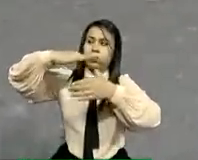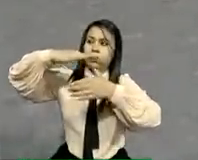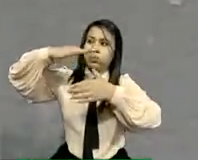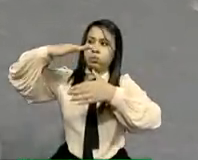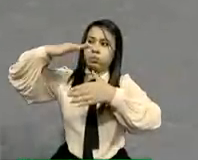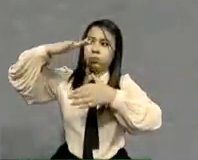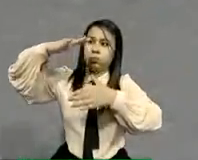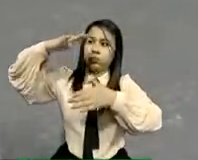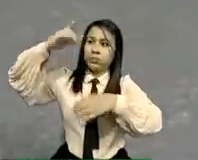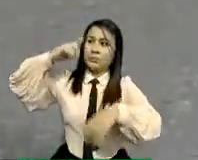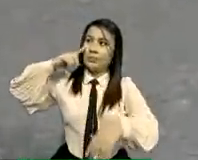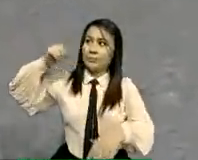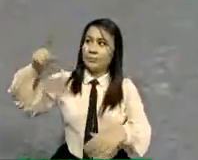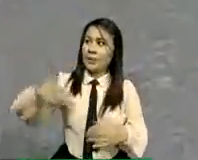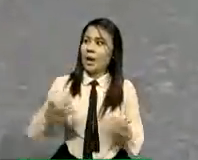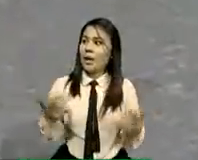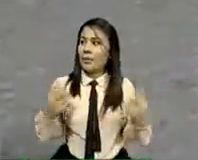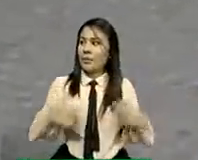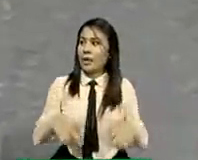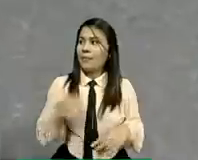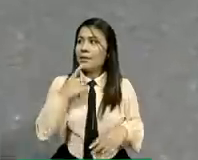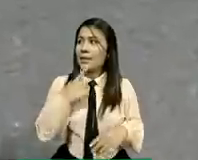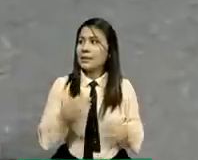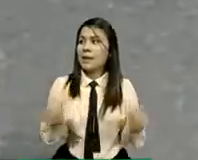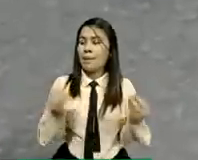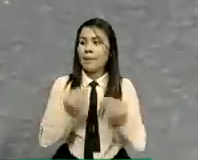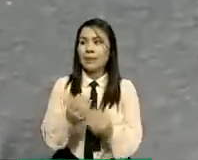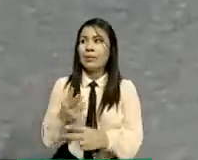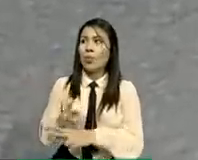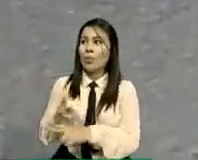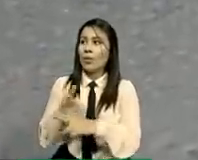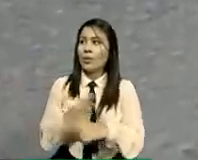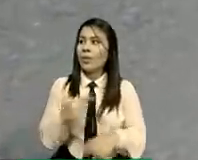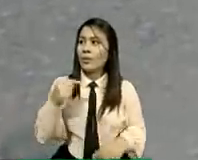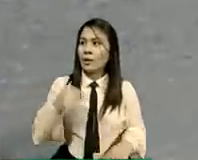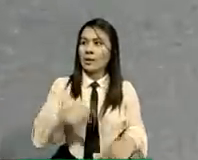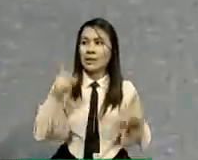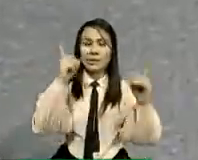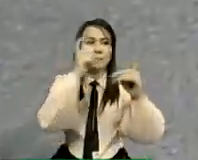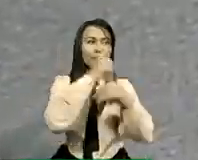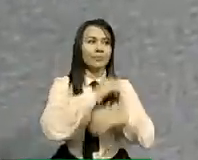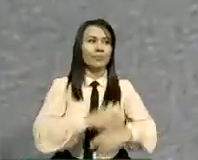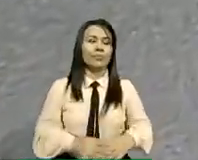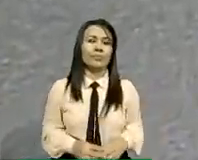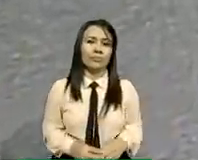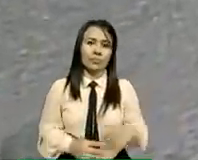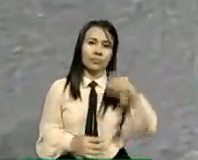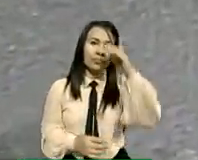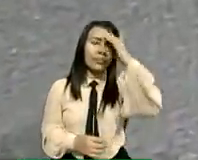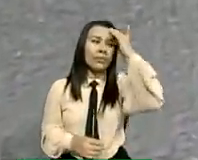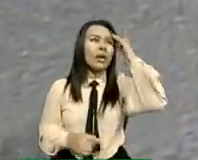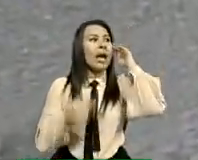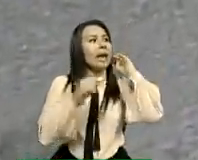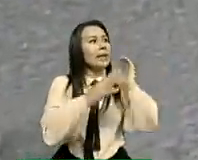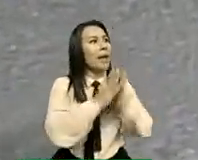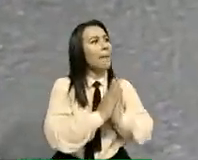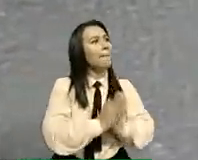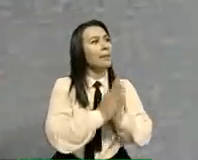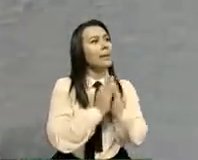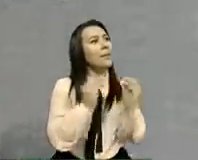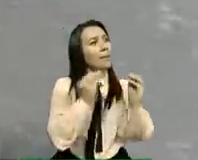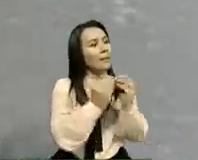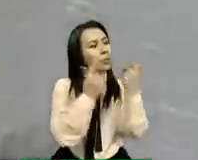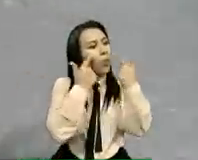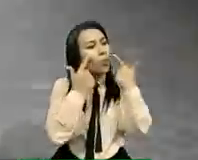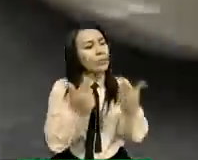terminan generando estos huecos, estos baches en la calzada. Este es el más grande que podemos apreciar en estos